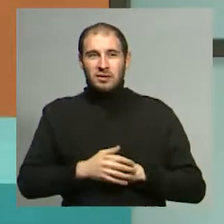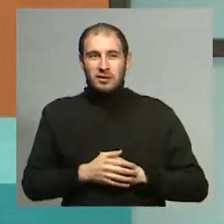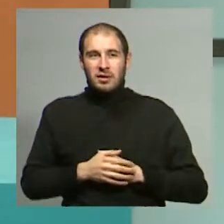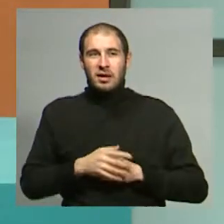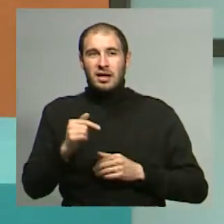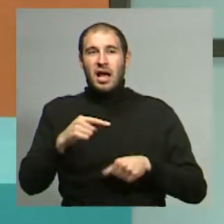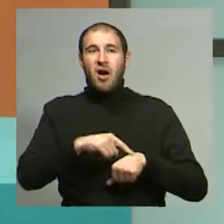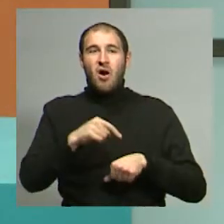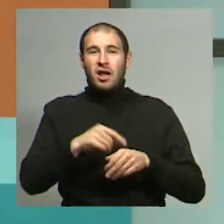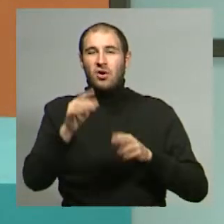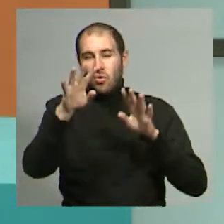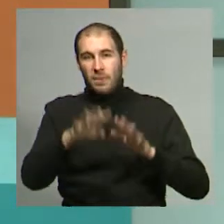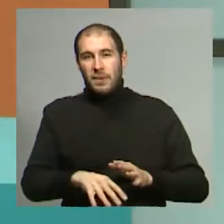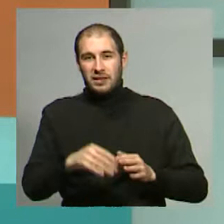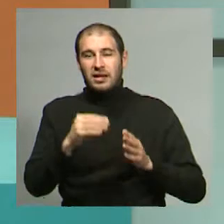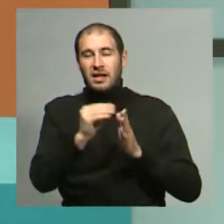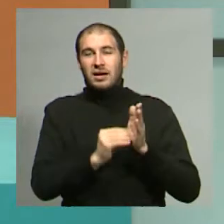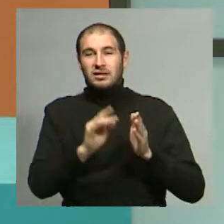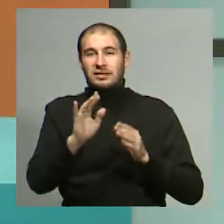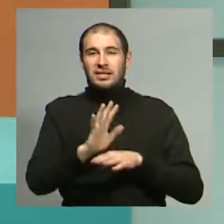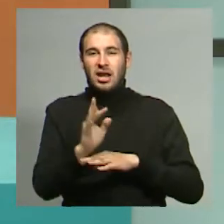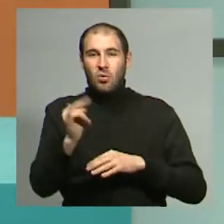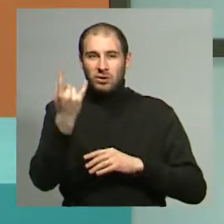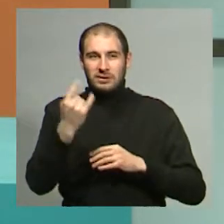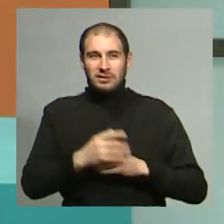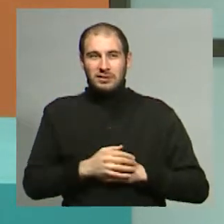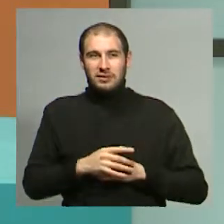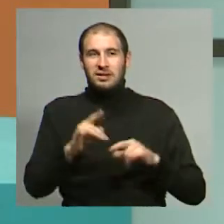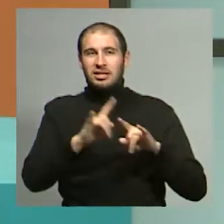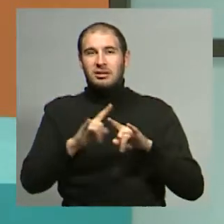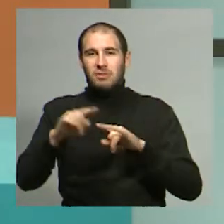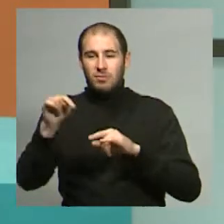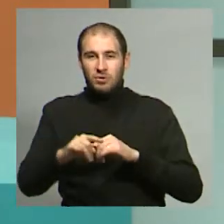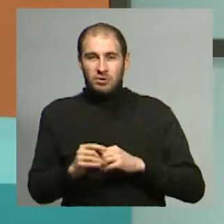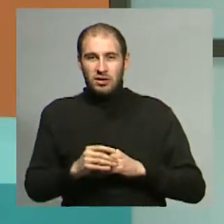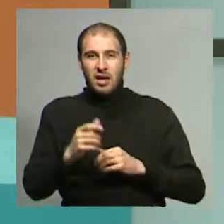fijan los horarios allí en la Agenda del Cine Universidad,